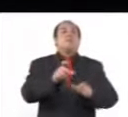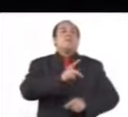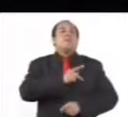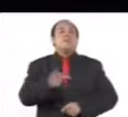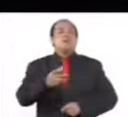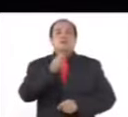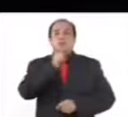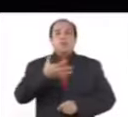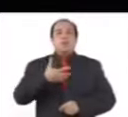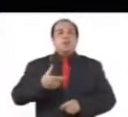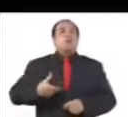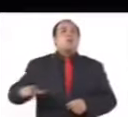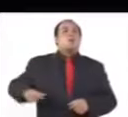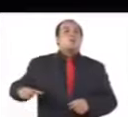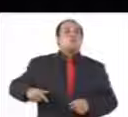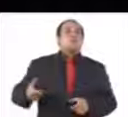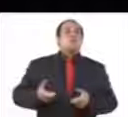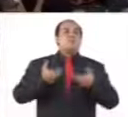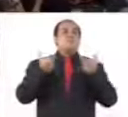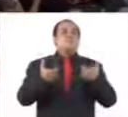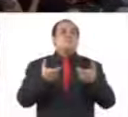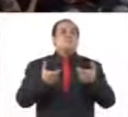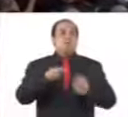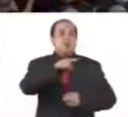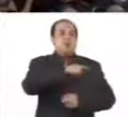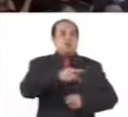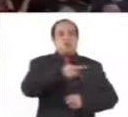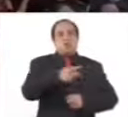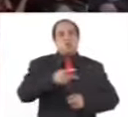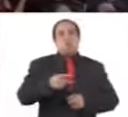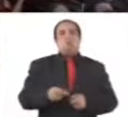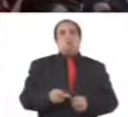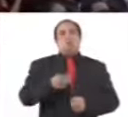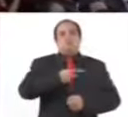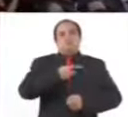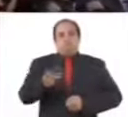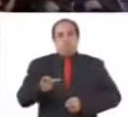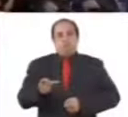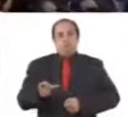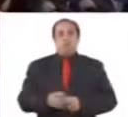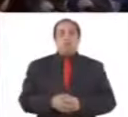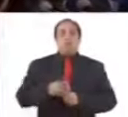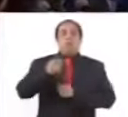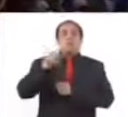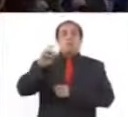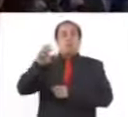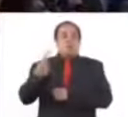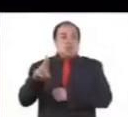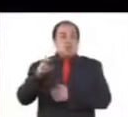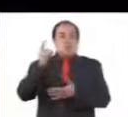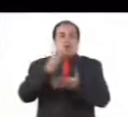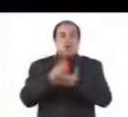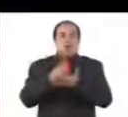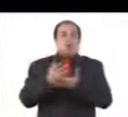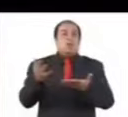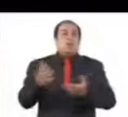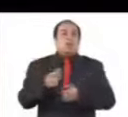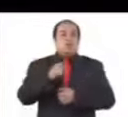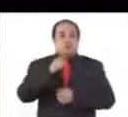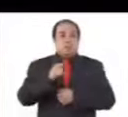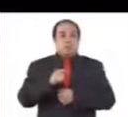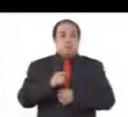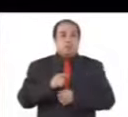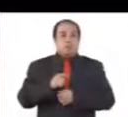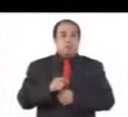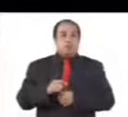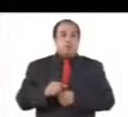gobierno rico con pueblo pobre, y que el poder solo es virtud cuando se pone al servicio de los